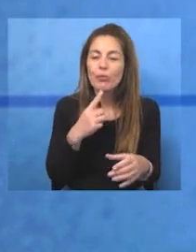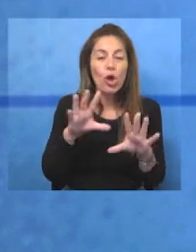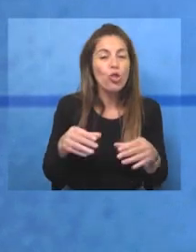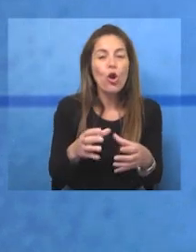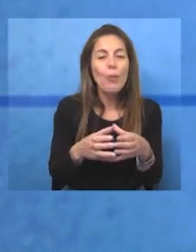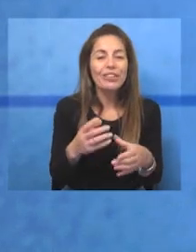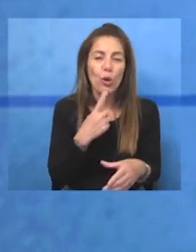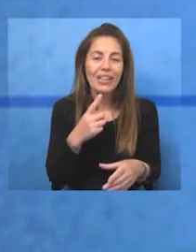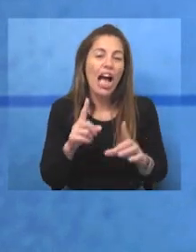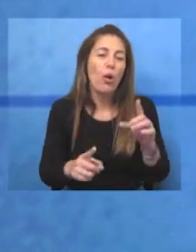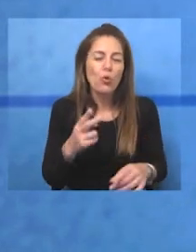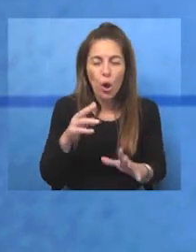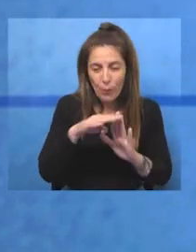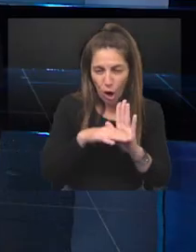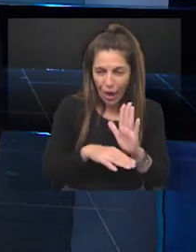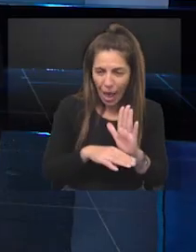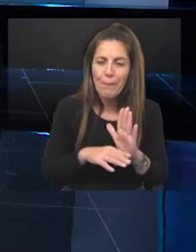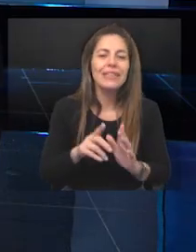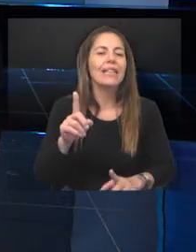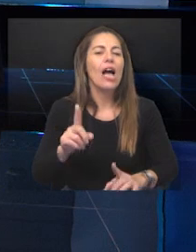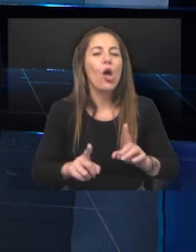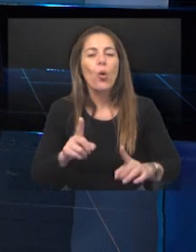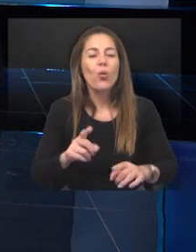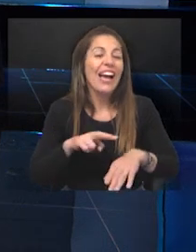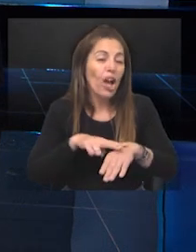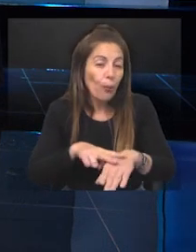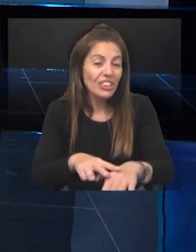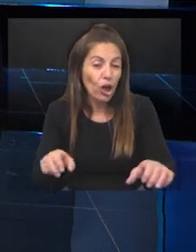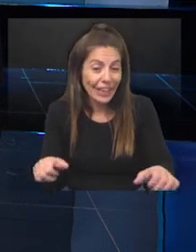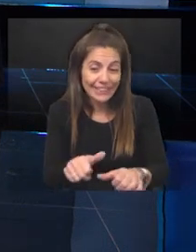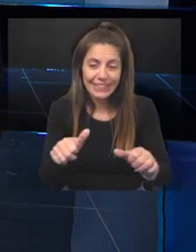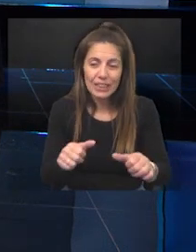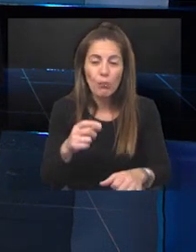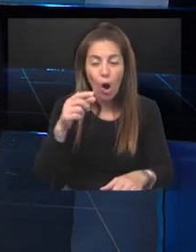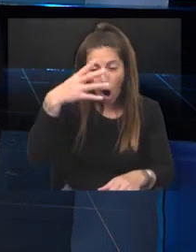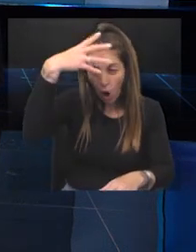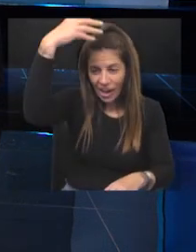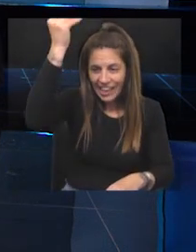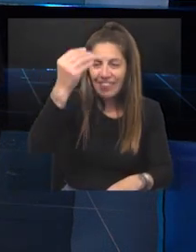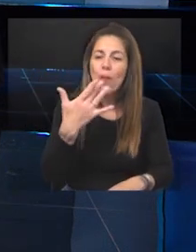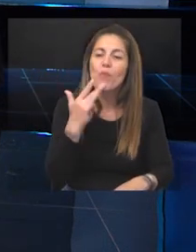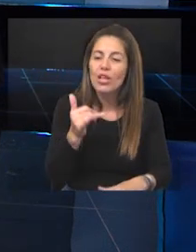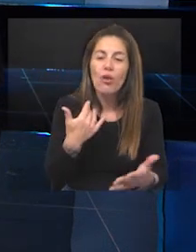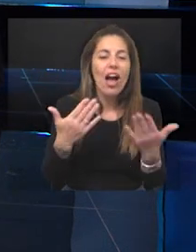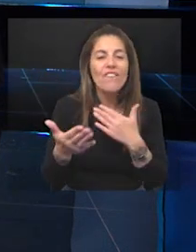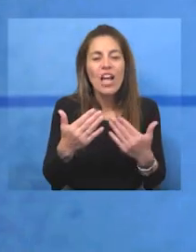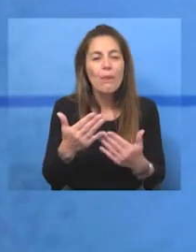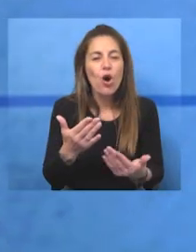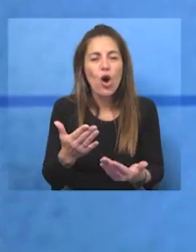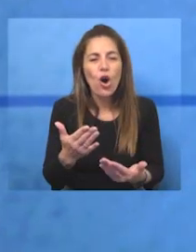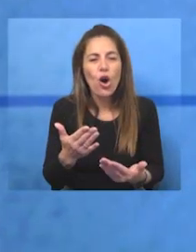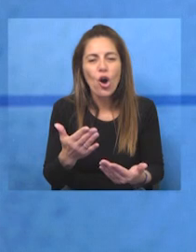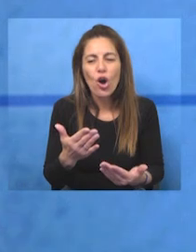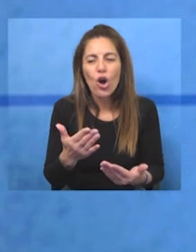este algunos programas alguna sugerencia que le hicimos a a Ojeda por ejemplo hablamos de la universdad de